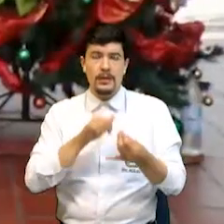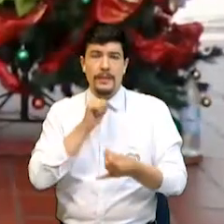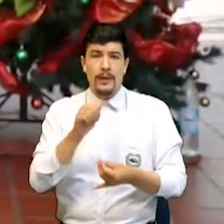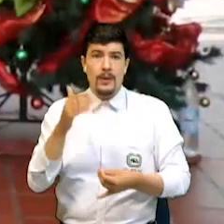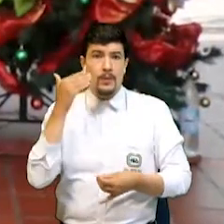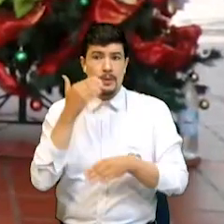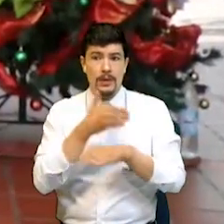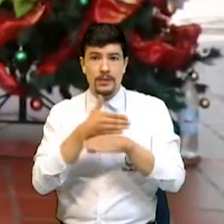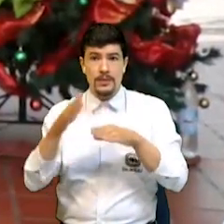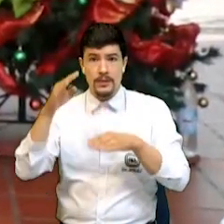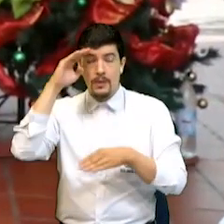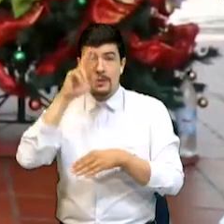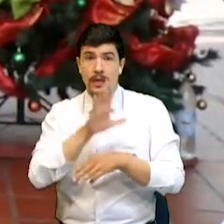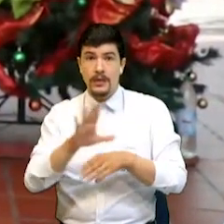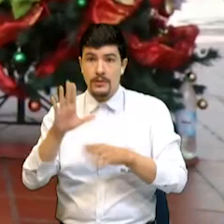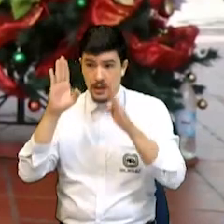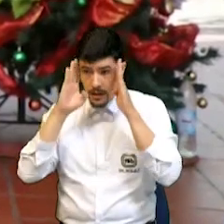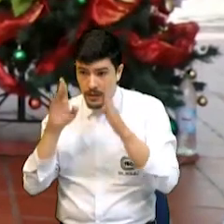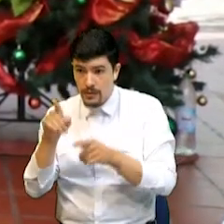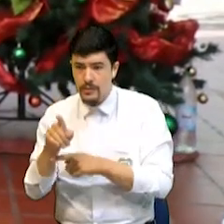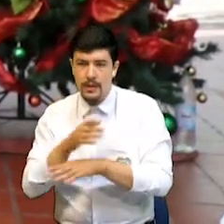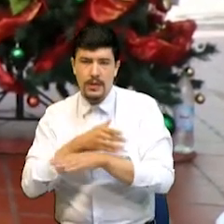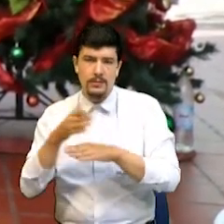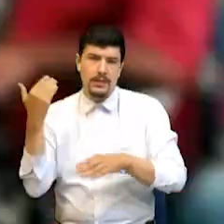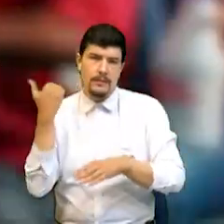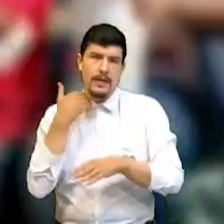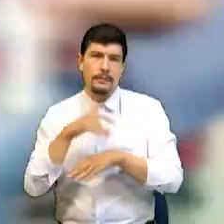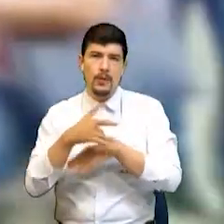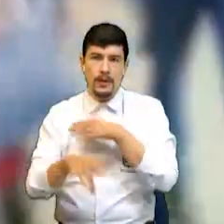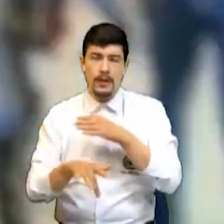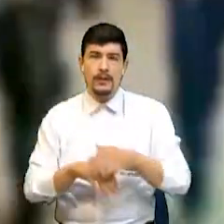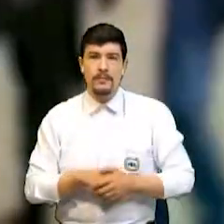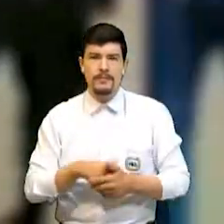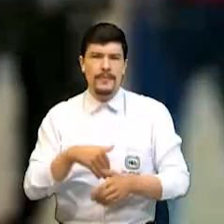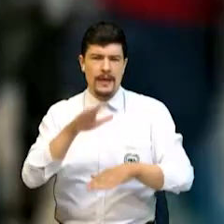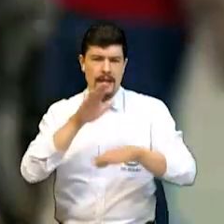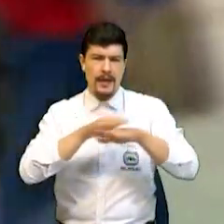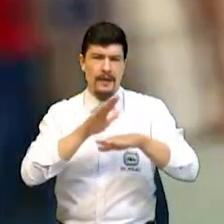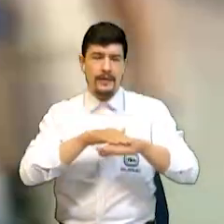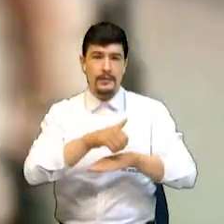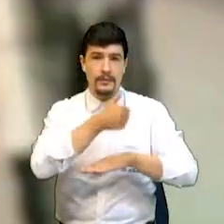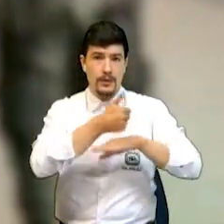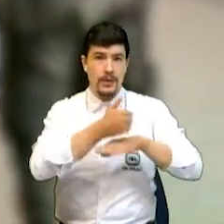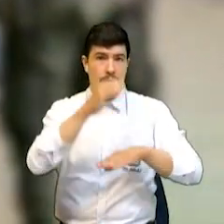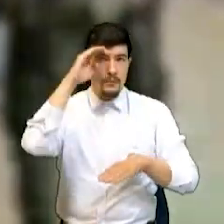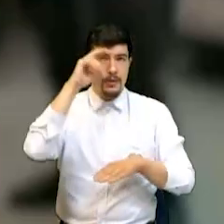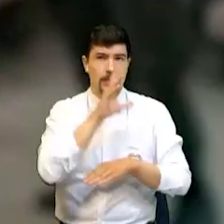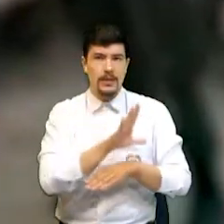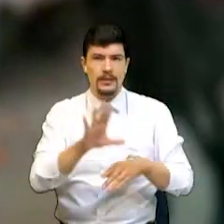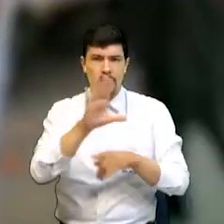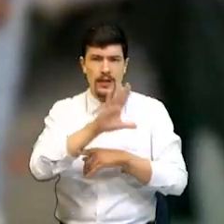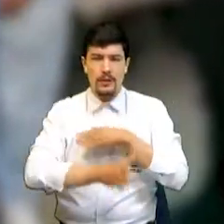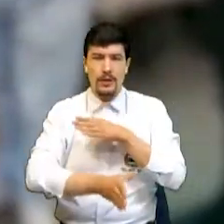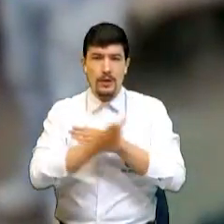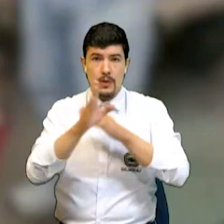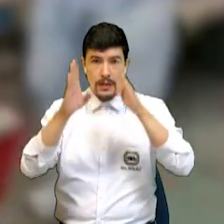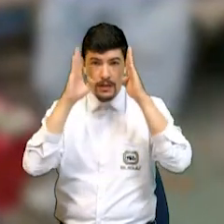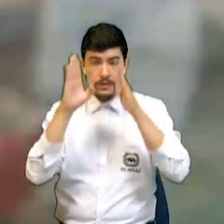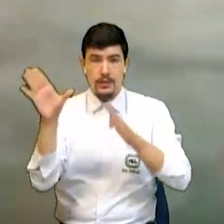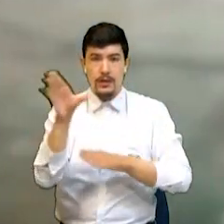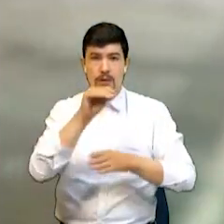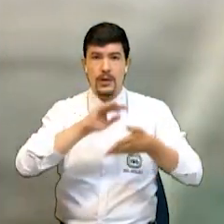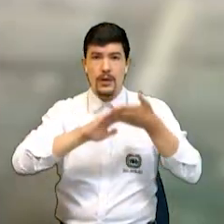cuando la policía quiera actuar ya puede ser de pronto mi internet han indicado las autoridades que continuarán al pendiente del llamado de las comunidades